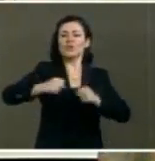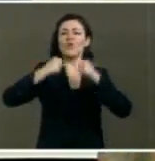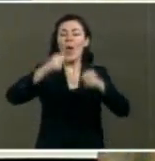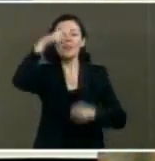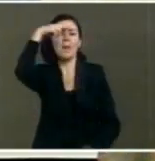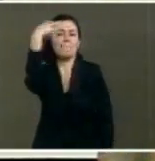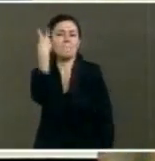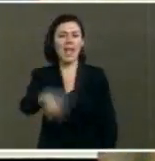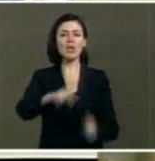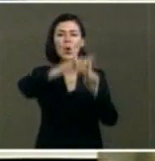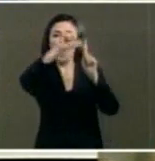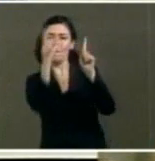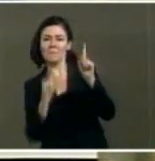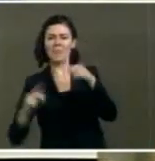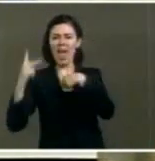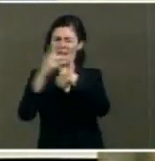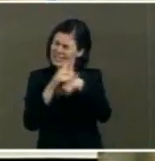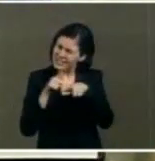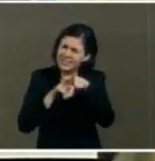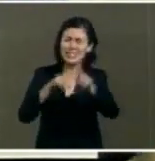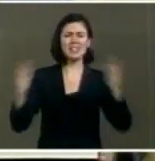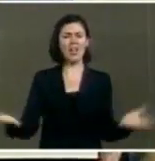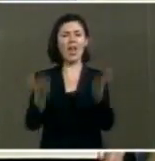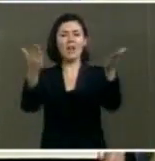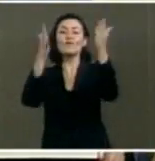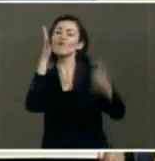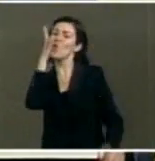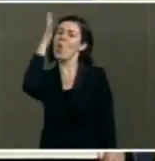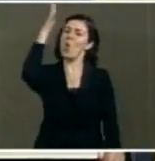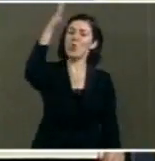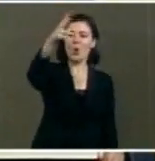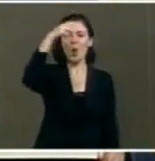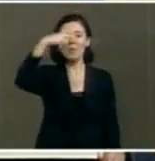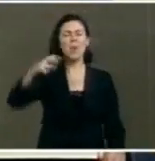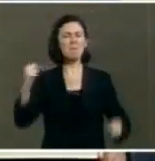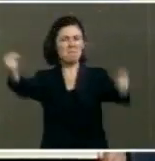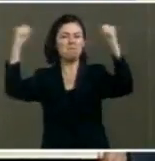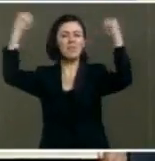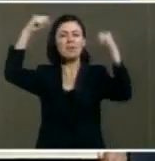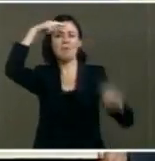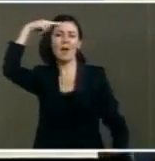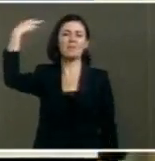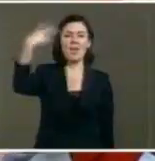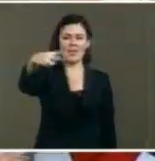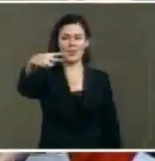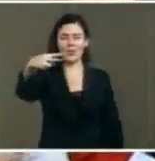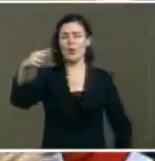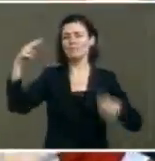Sigamos adelante y llevemos a México al futuro. ¡Que viva México!